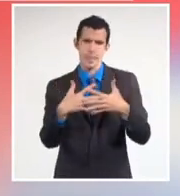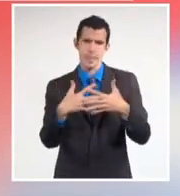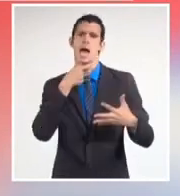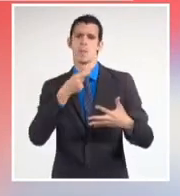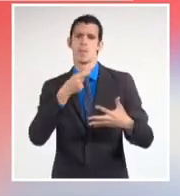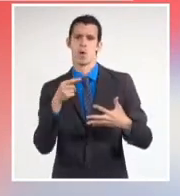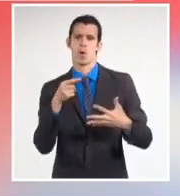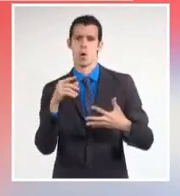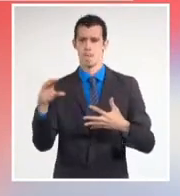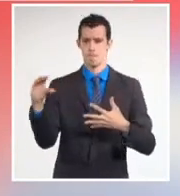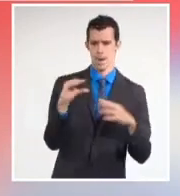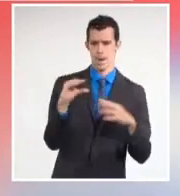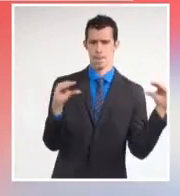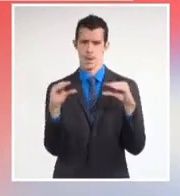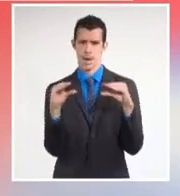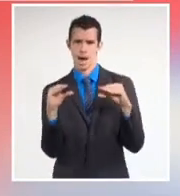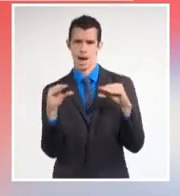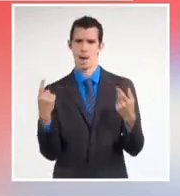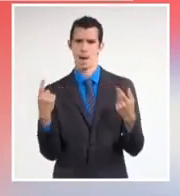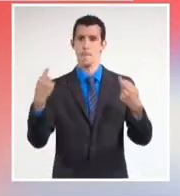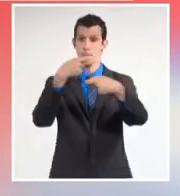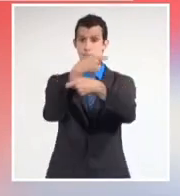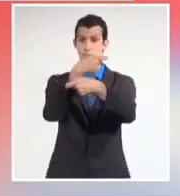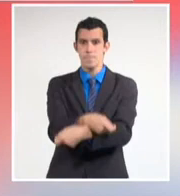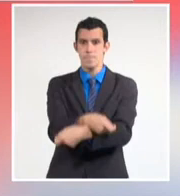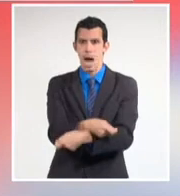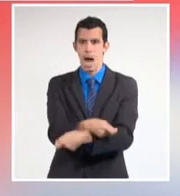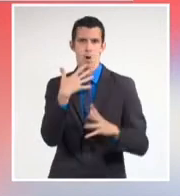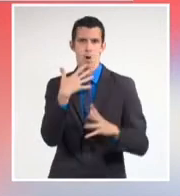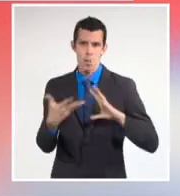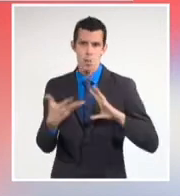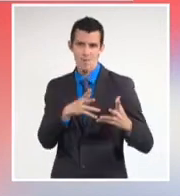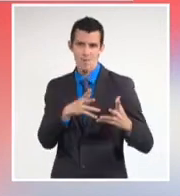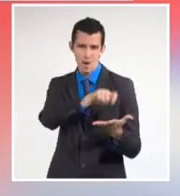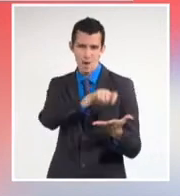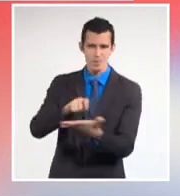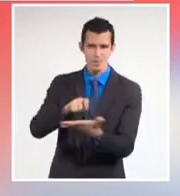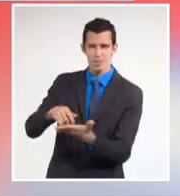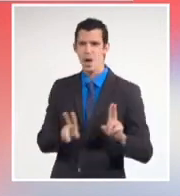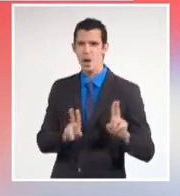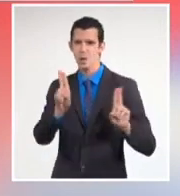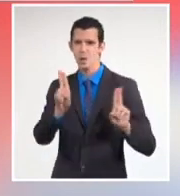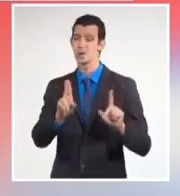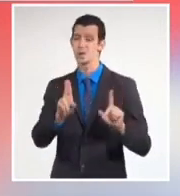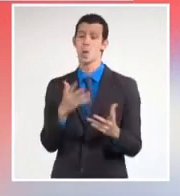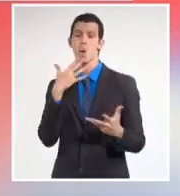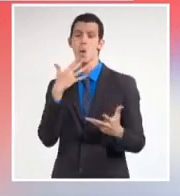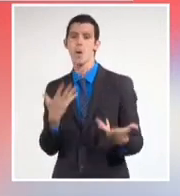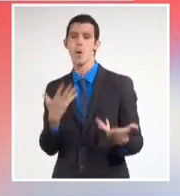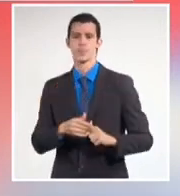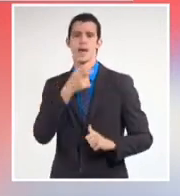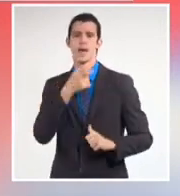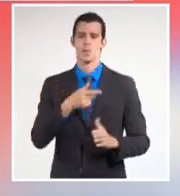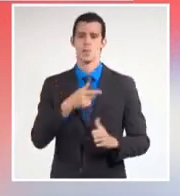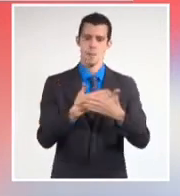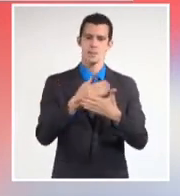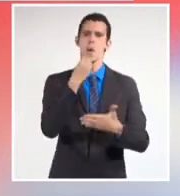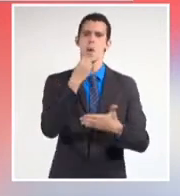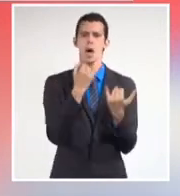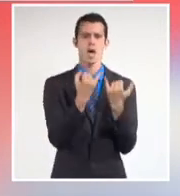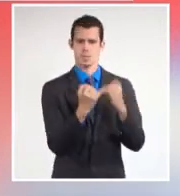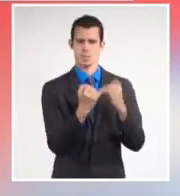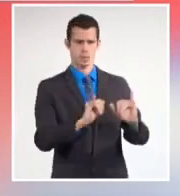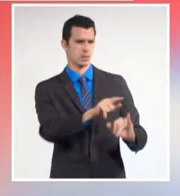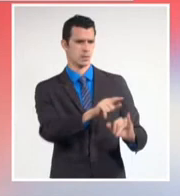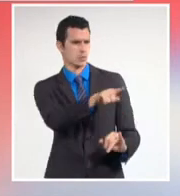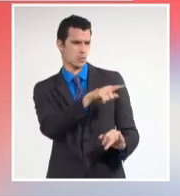están establecidos en el país para que las empresas accedan descentralizadamente a divisas. Exportar, encadenarse productivamente